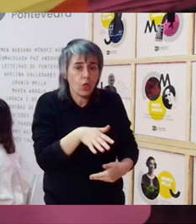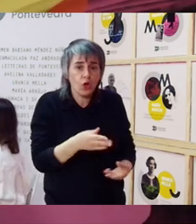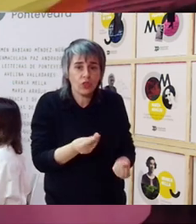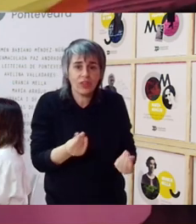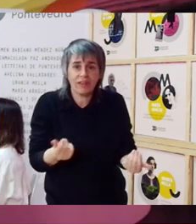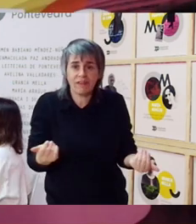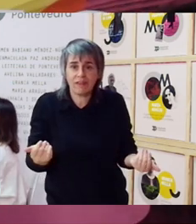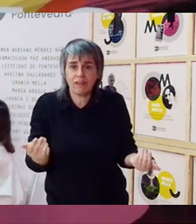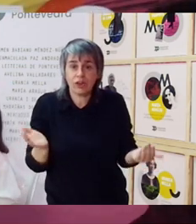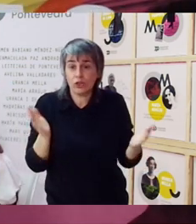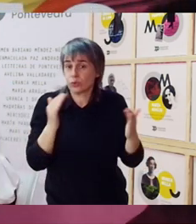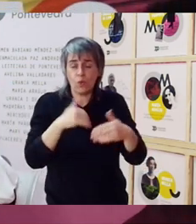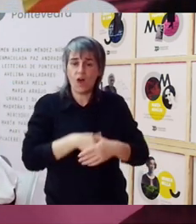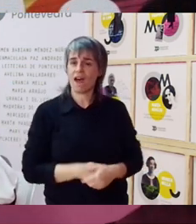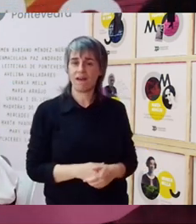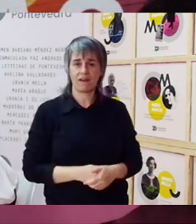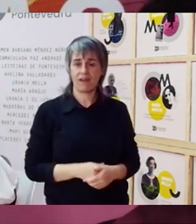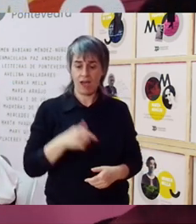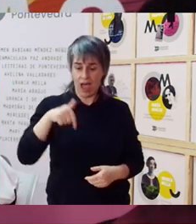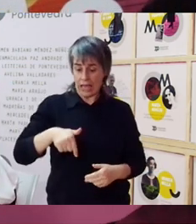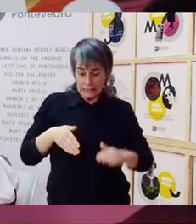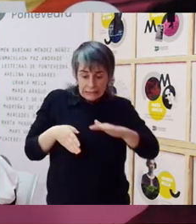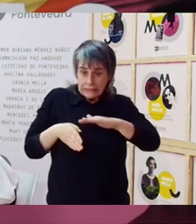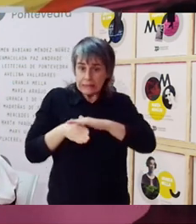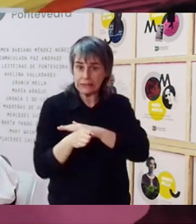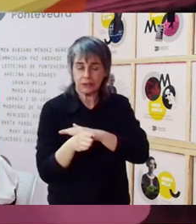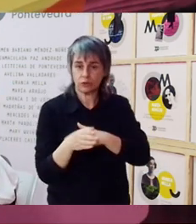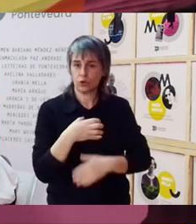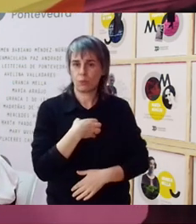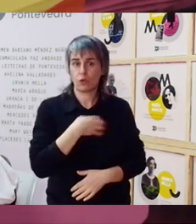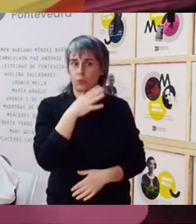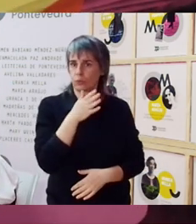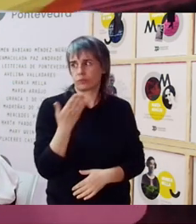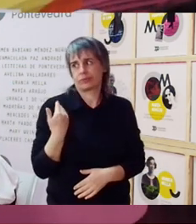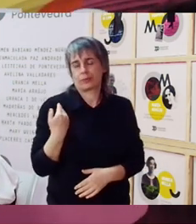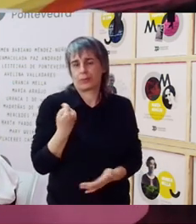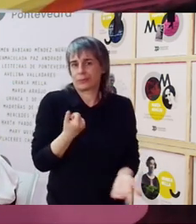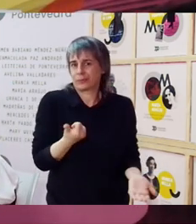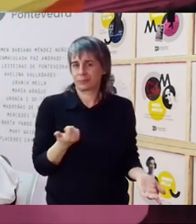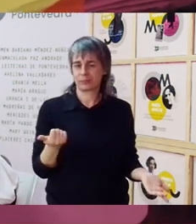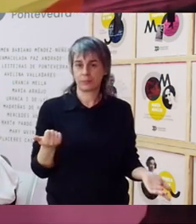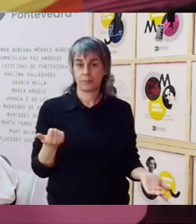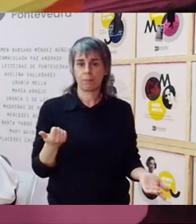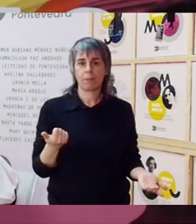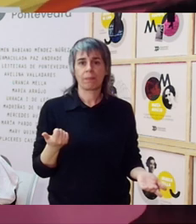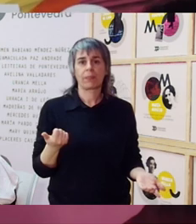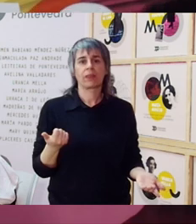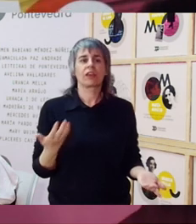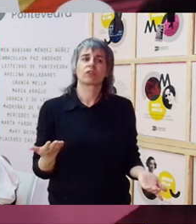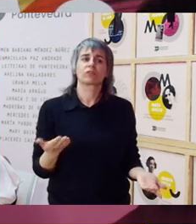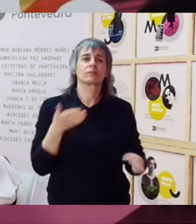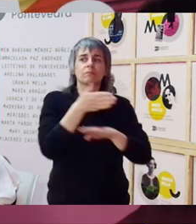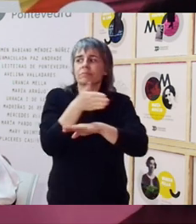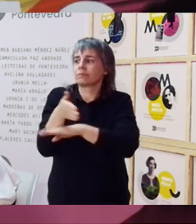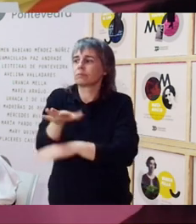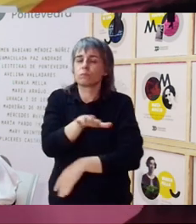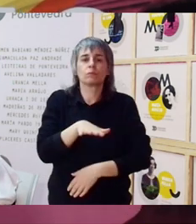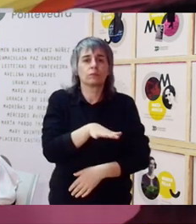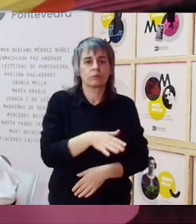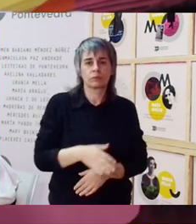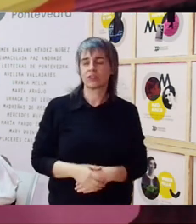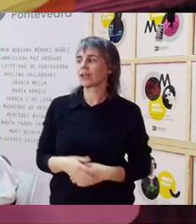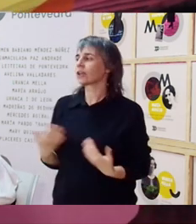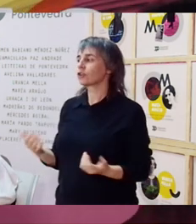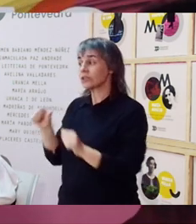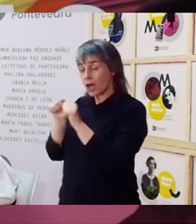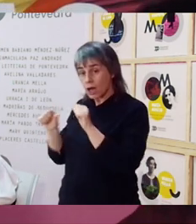Ela aquí non podía entrar. Ainda estaba todo moi fresco. Entonces non tiña onde ir. E que fixo a